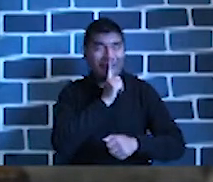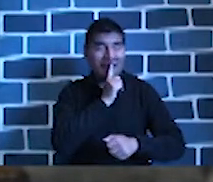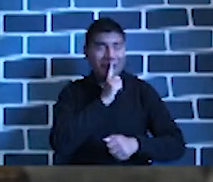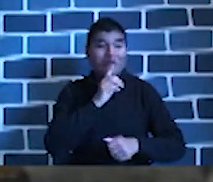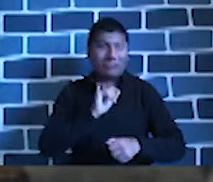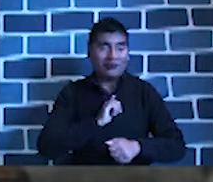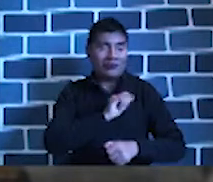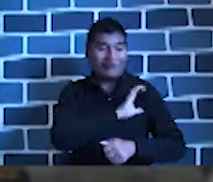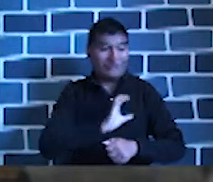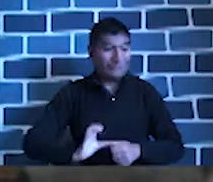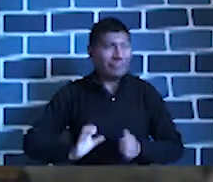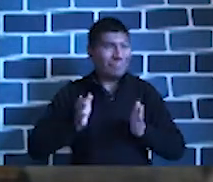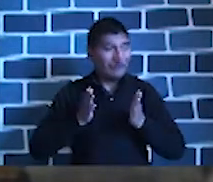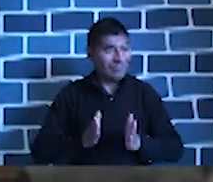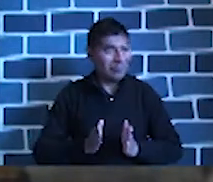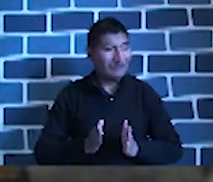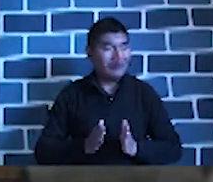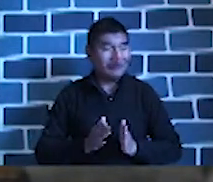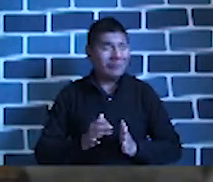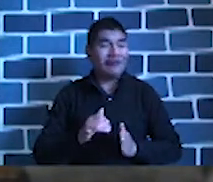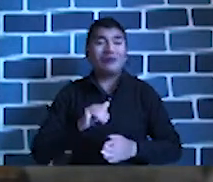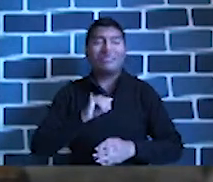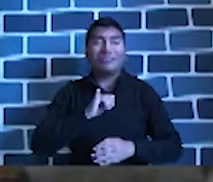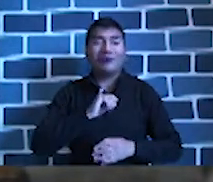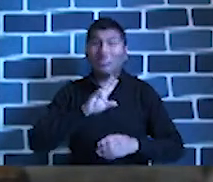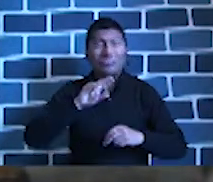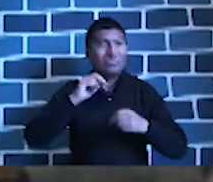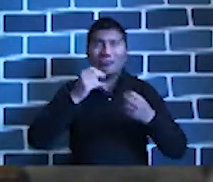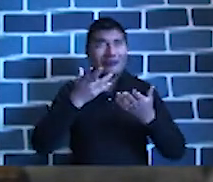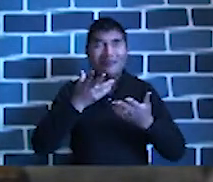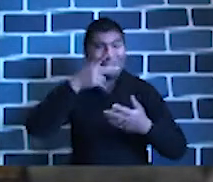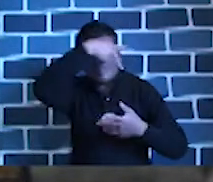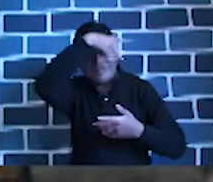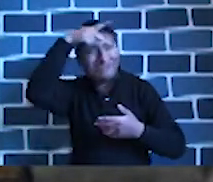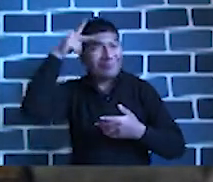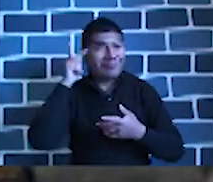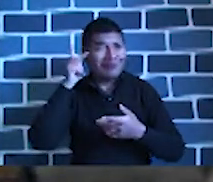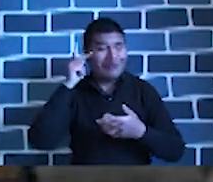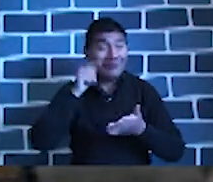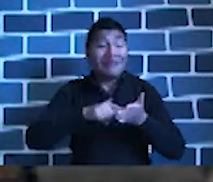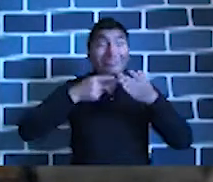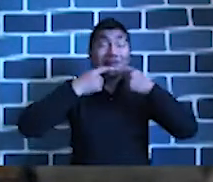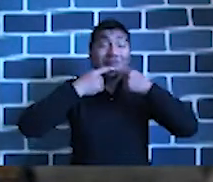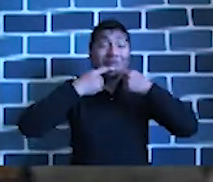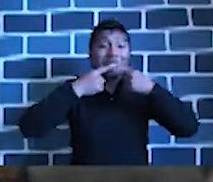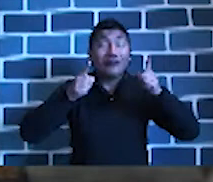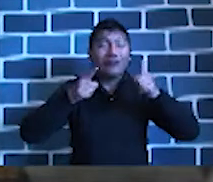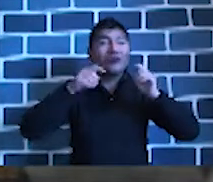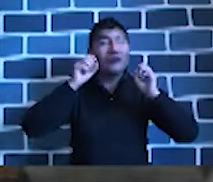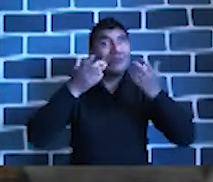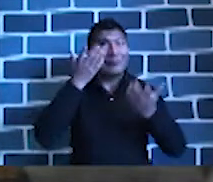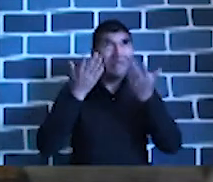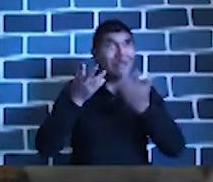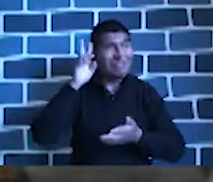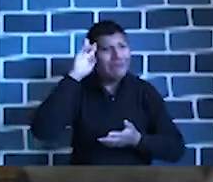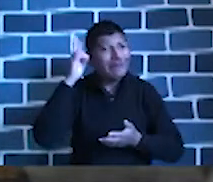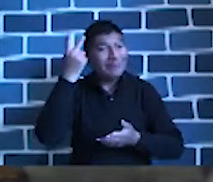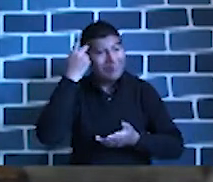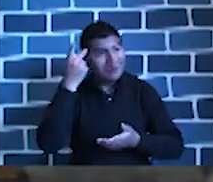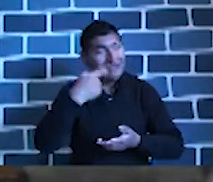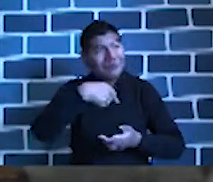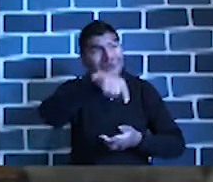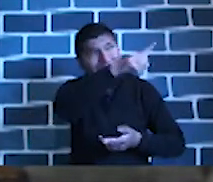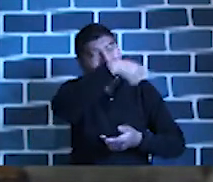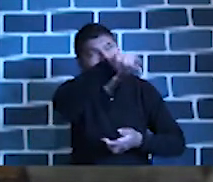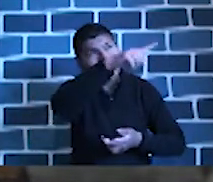Cristo, porque todavía no ha acontecido la Pascua. Y este anuncio puede ser malinterpretado por la